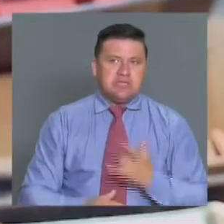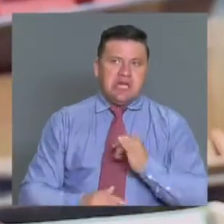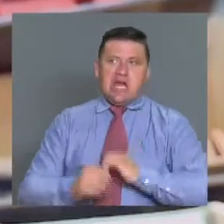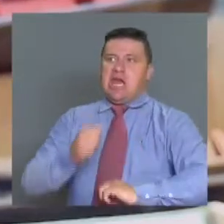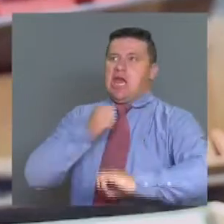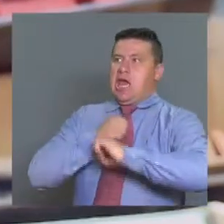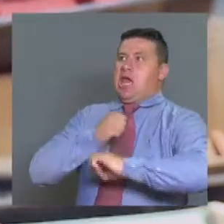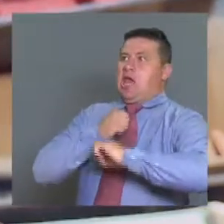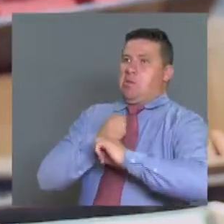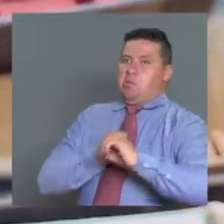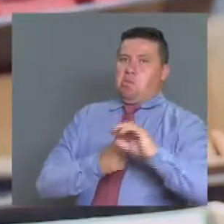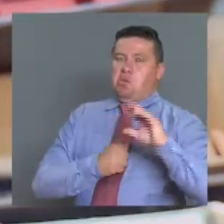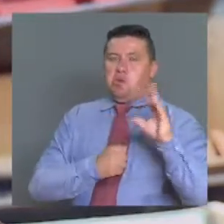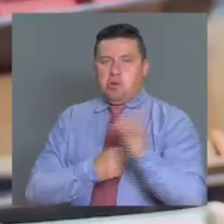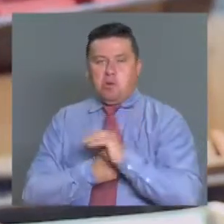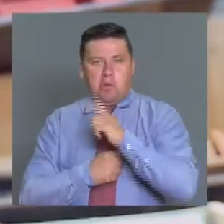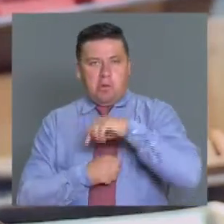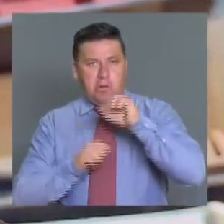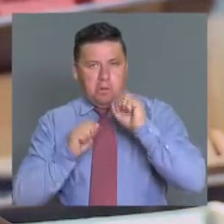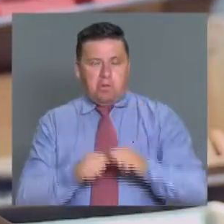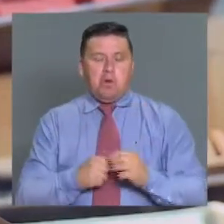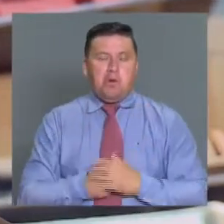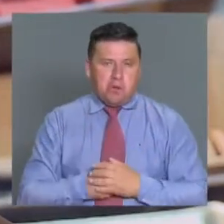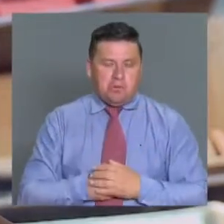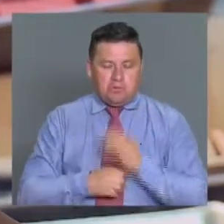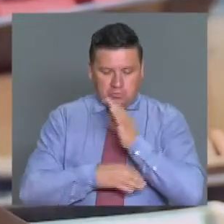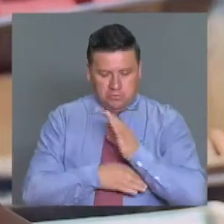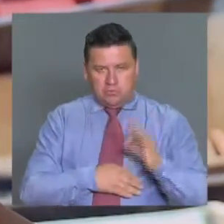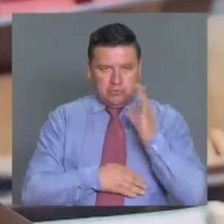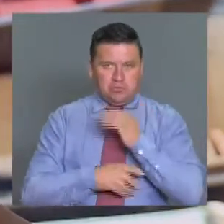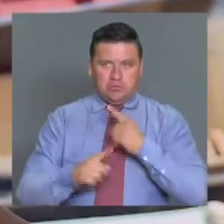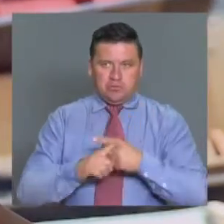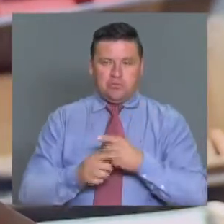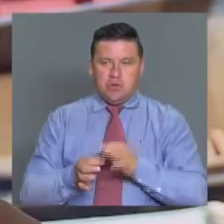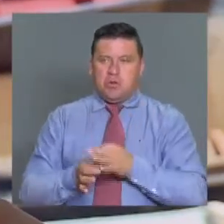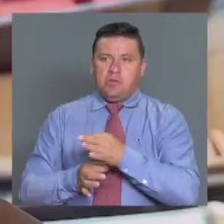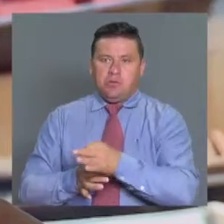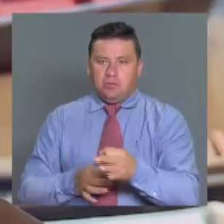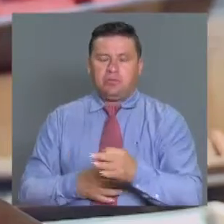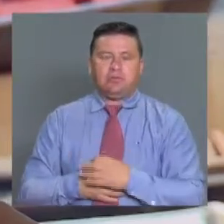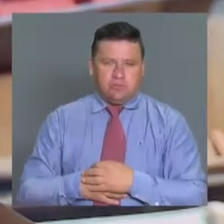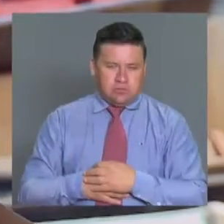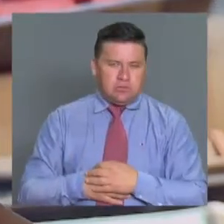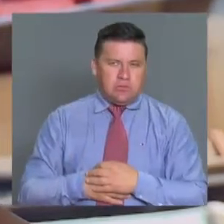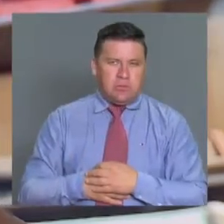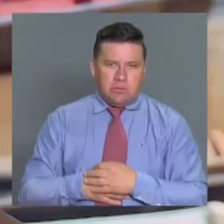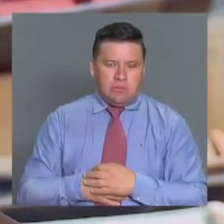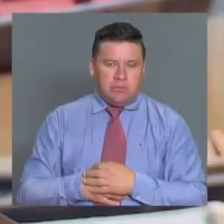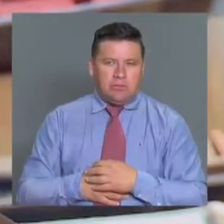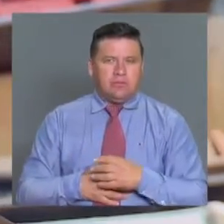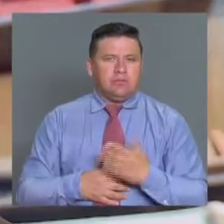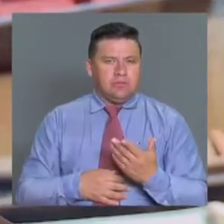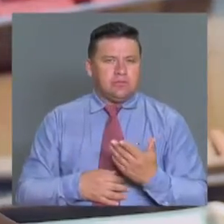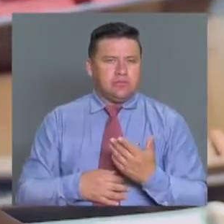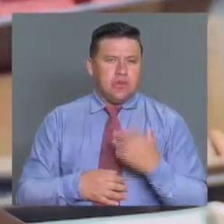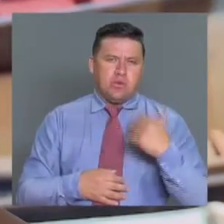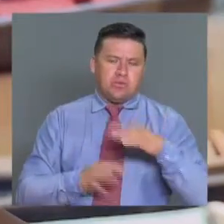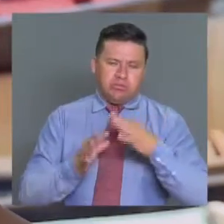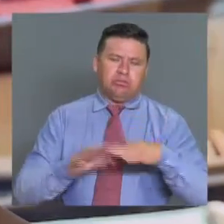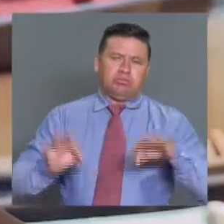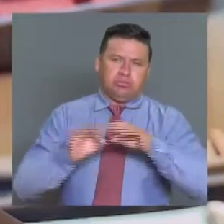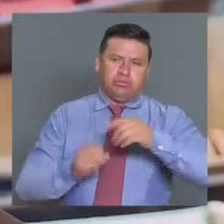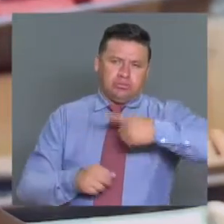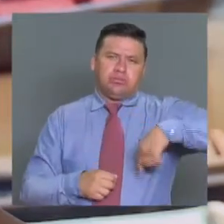de todos ellos para que pudiera estar ingresar al municipio pudiéramos tener eso ha sido muy importante